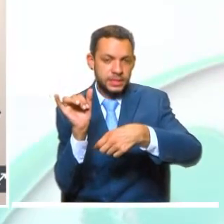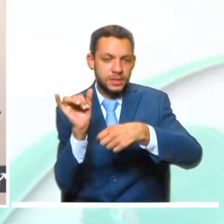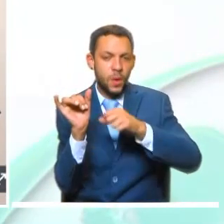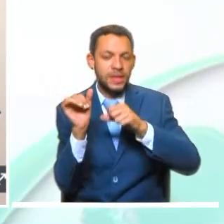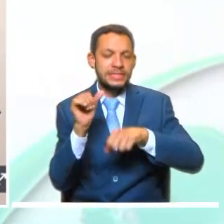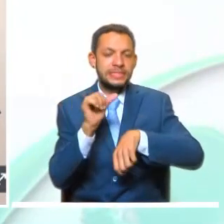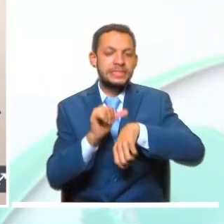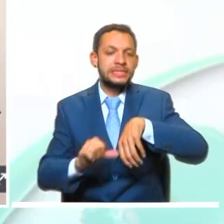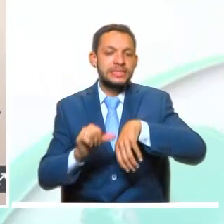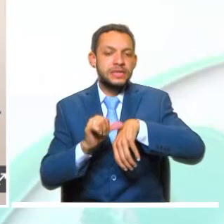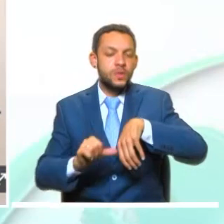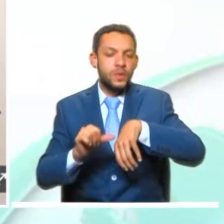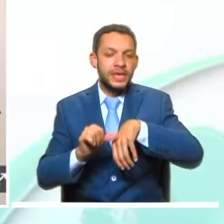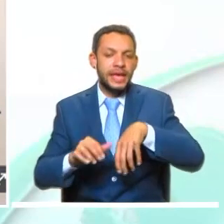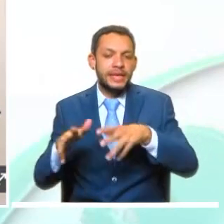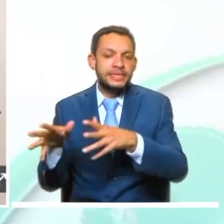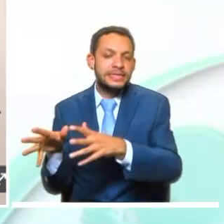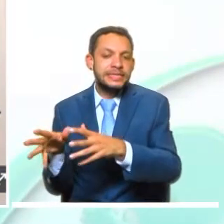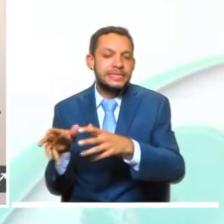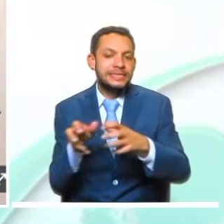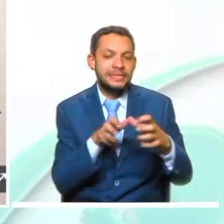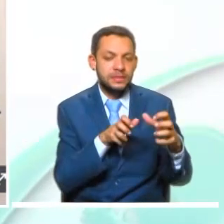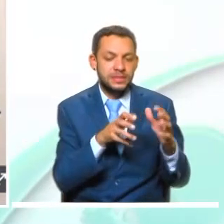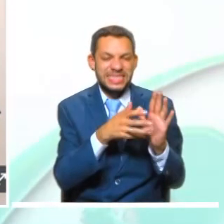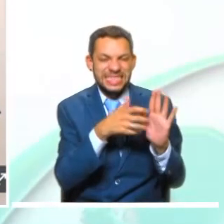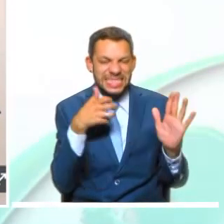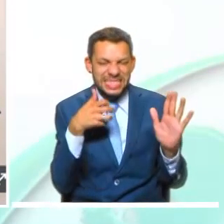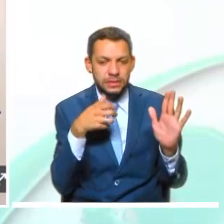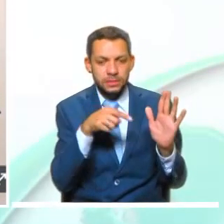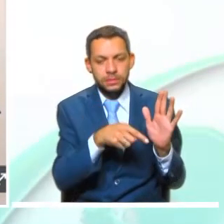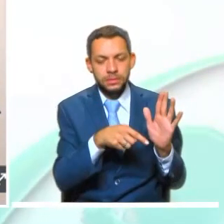por eso se llama histerectomía entonces